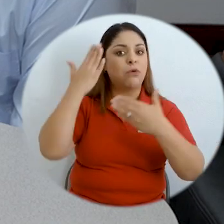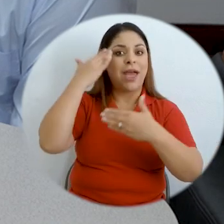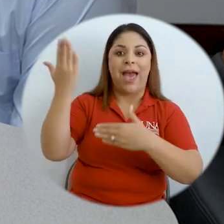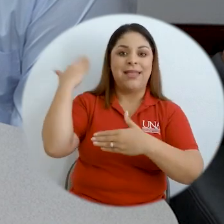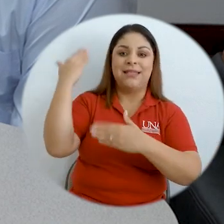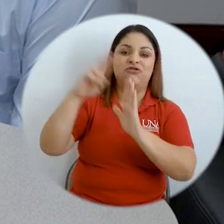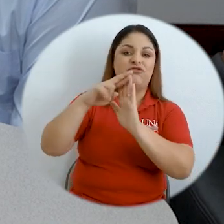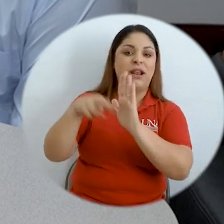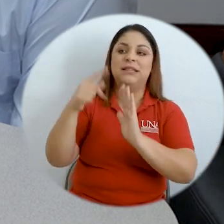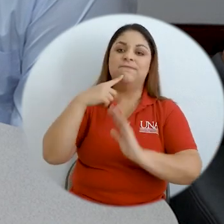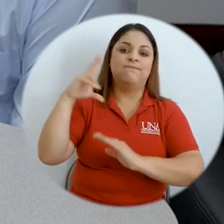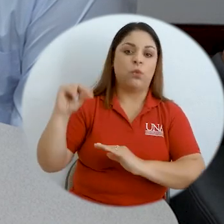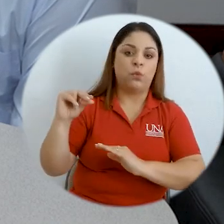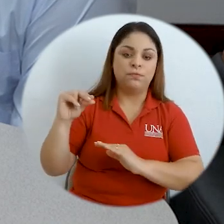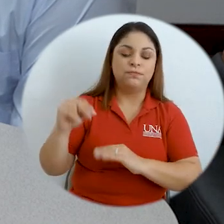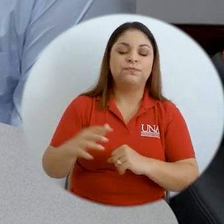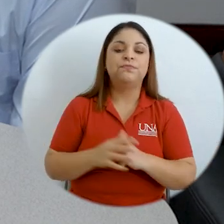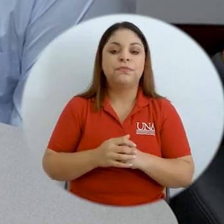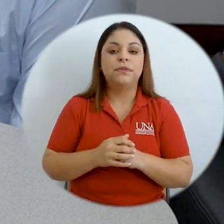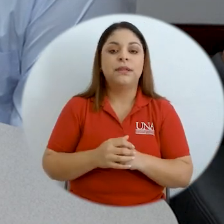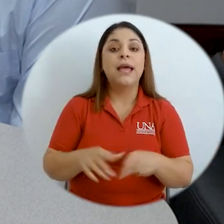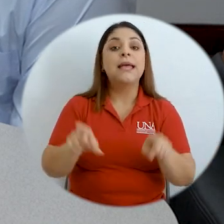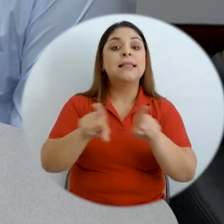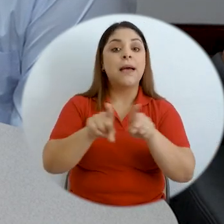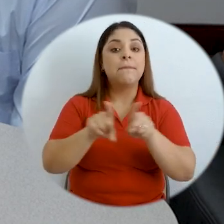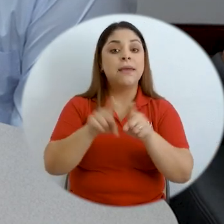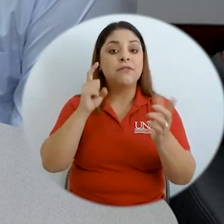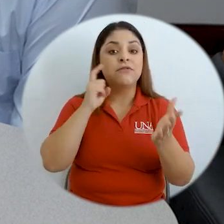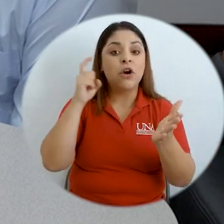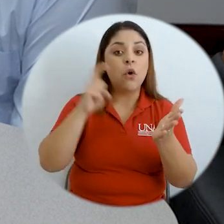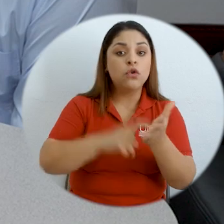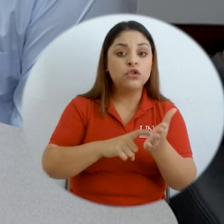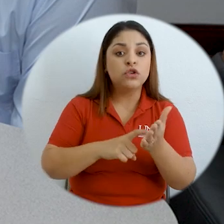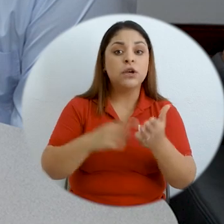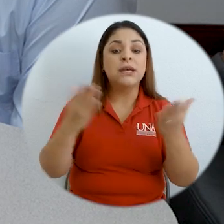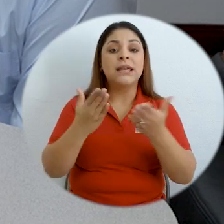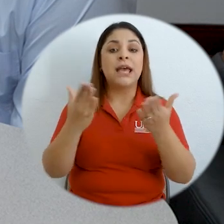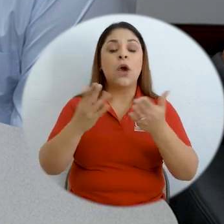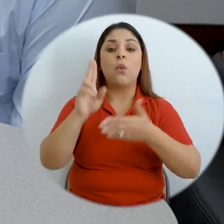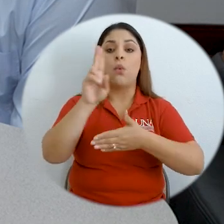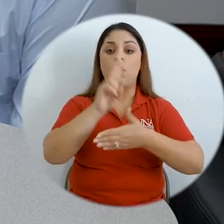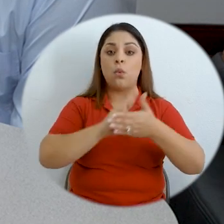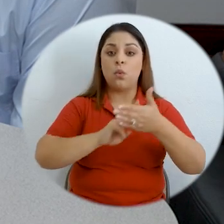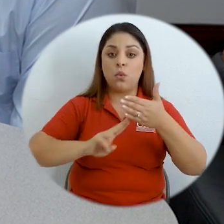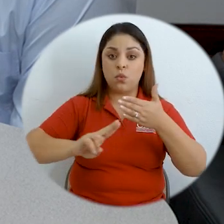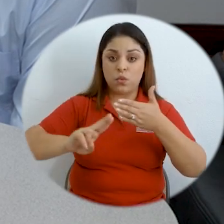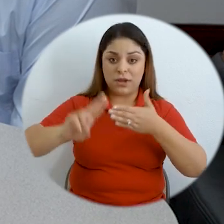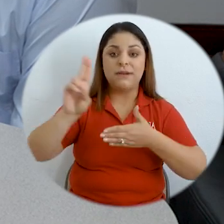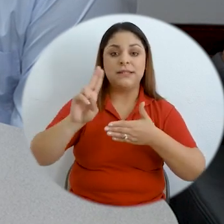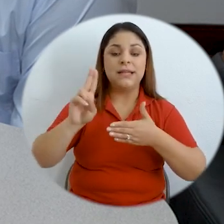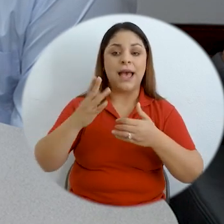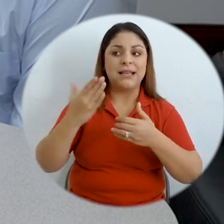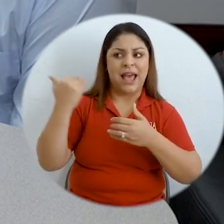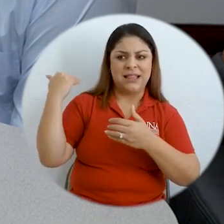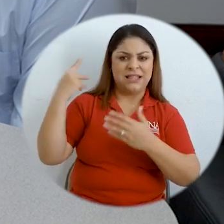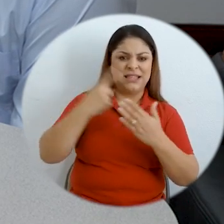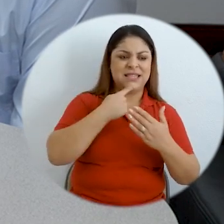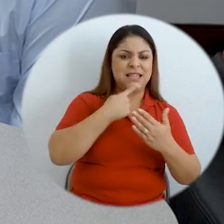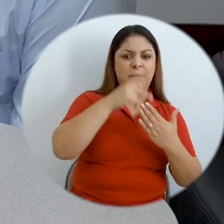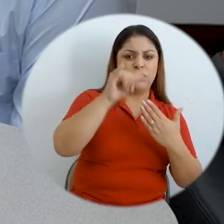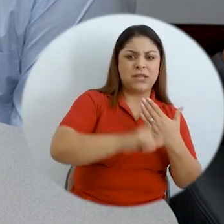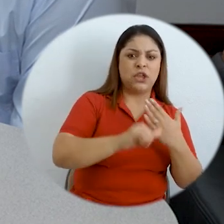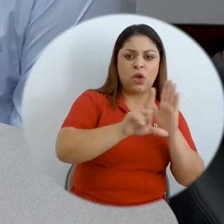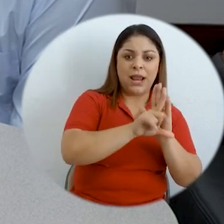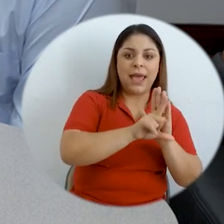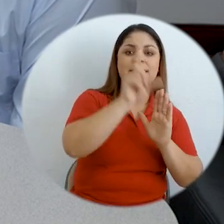más, también se reconoció el principio constitucional de que las universidades no deberíamos pertenecer, como estaba el proyecto de ley,